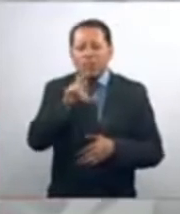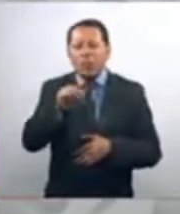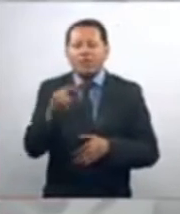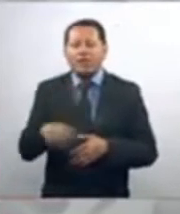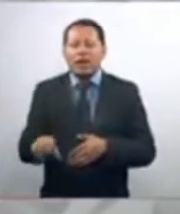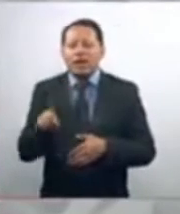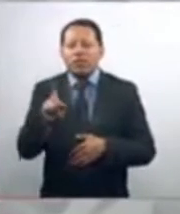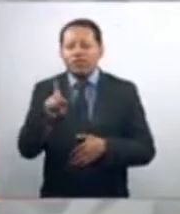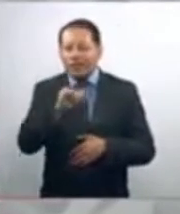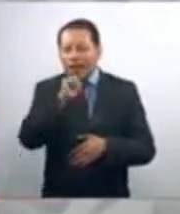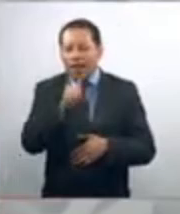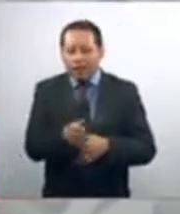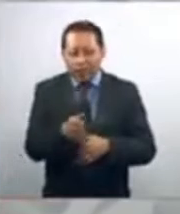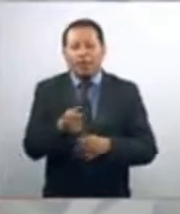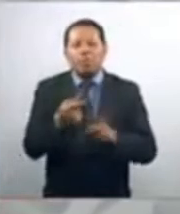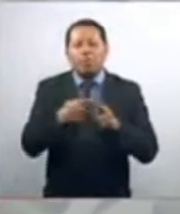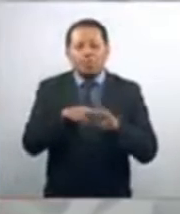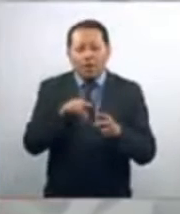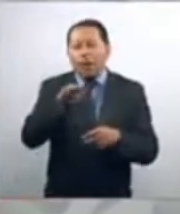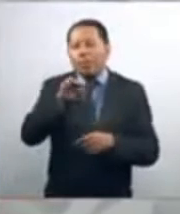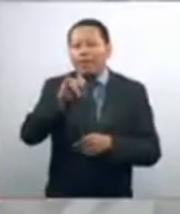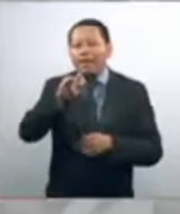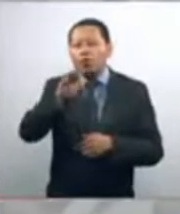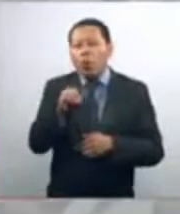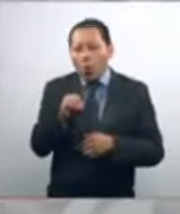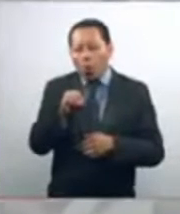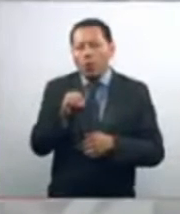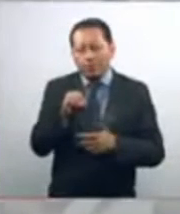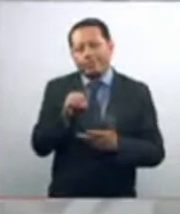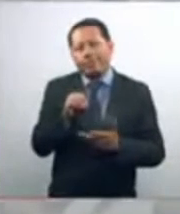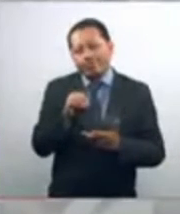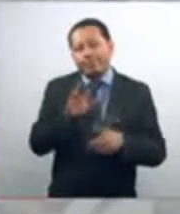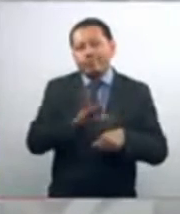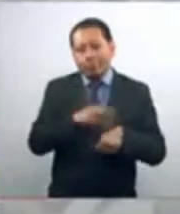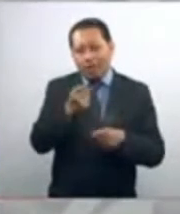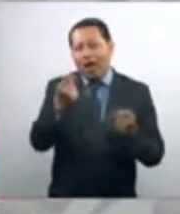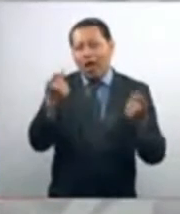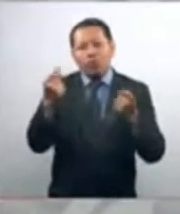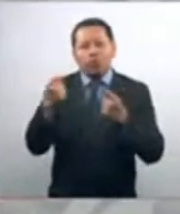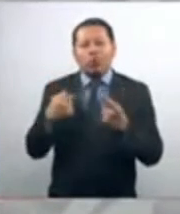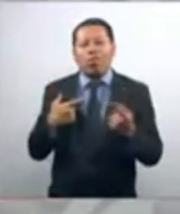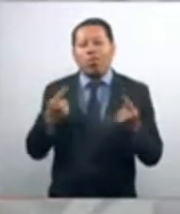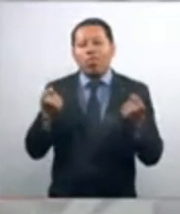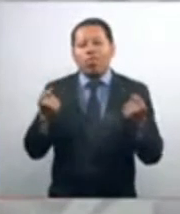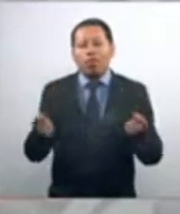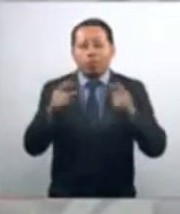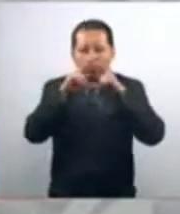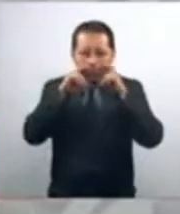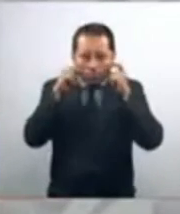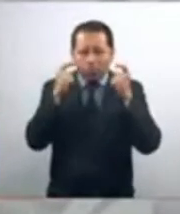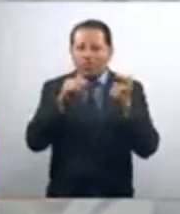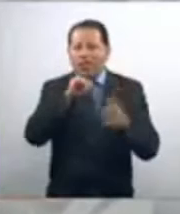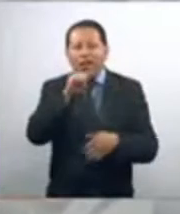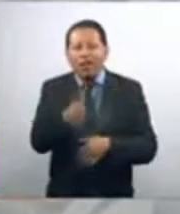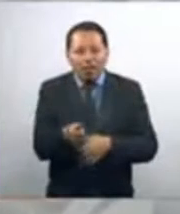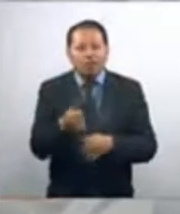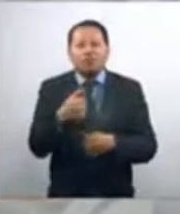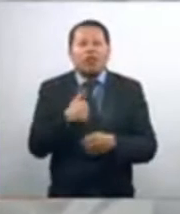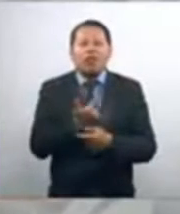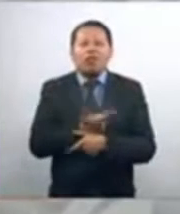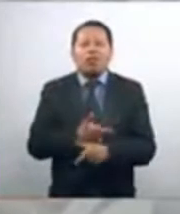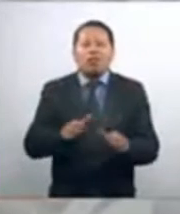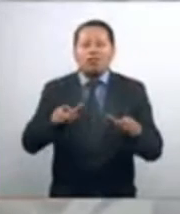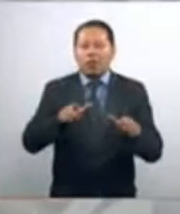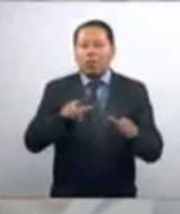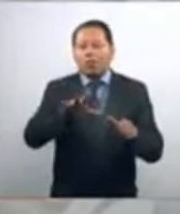Esa posición lleva a los incrédulos a contravenir las medidas sanitarias y se mantienen como agentes de riesgo para la